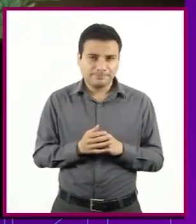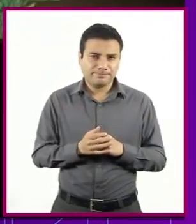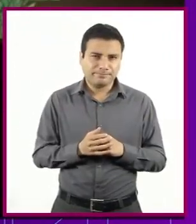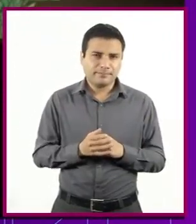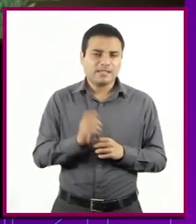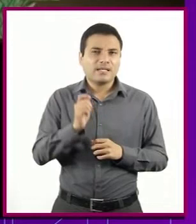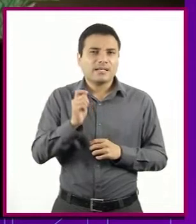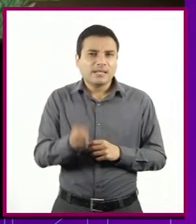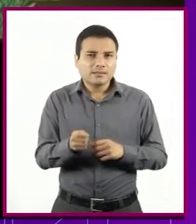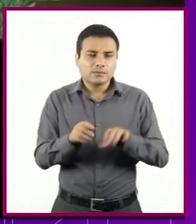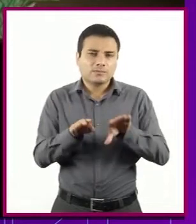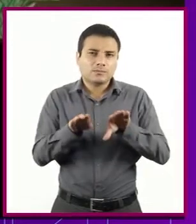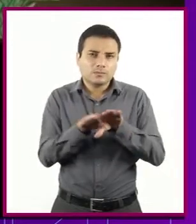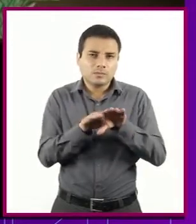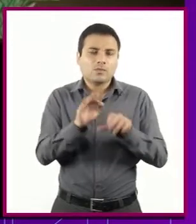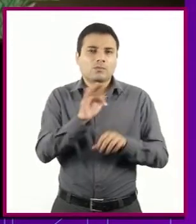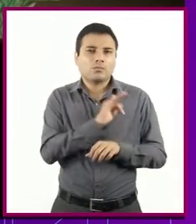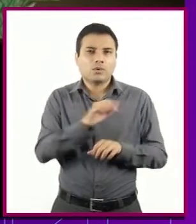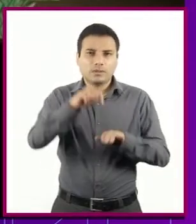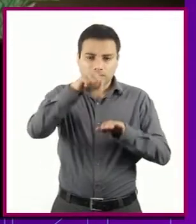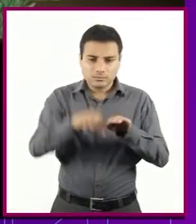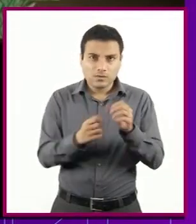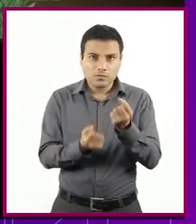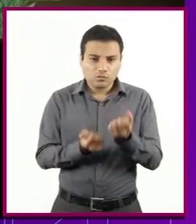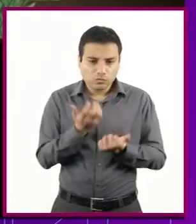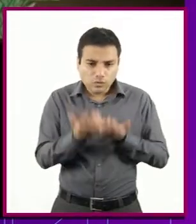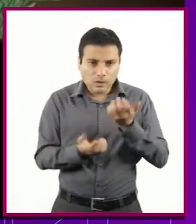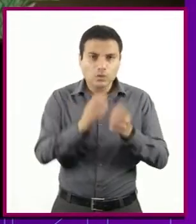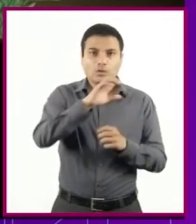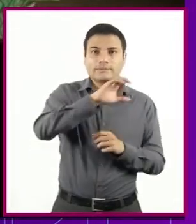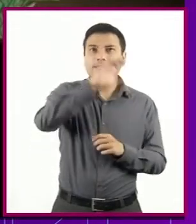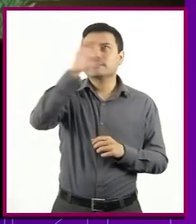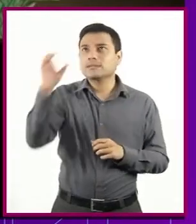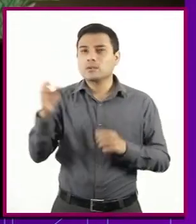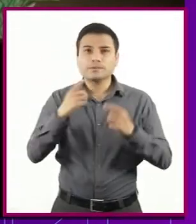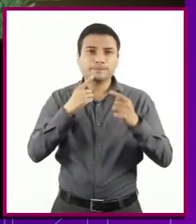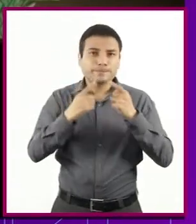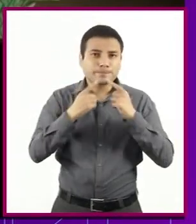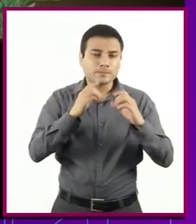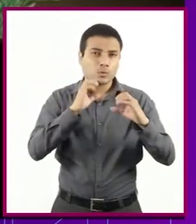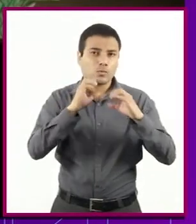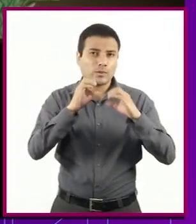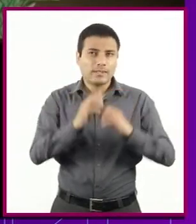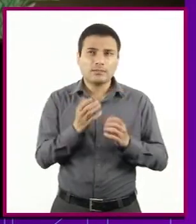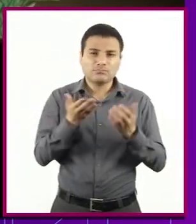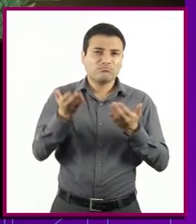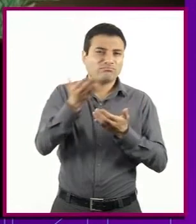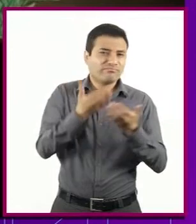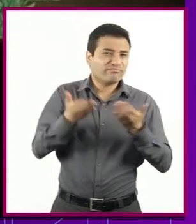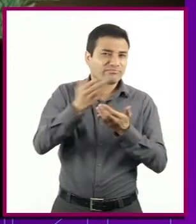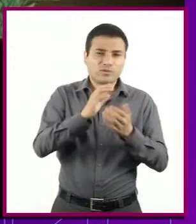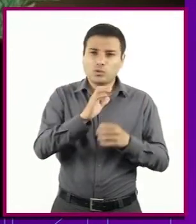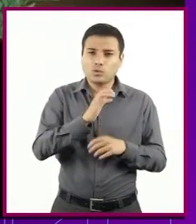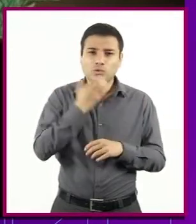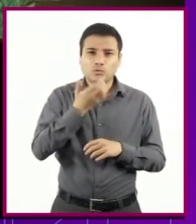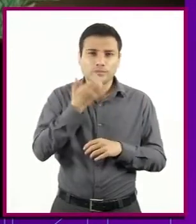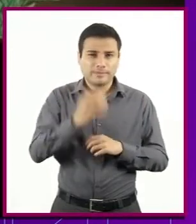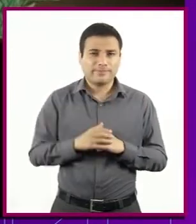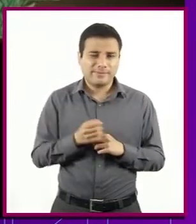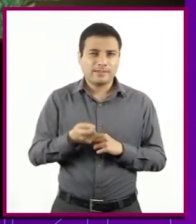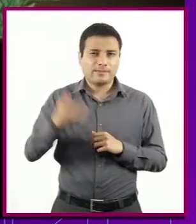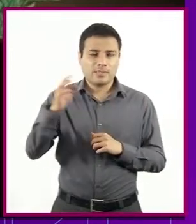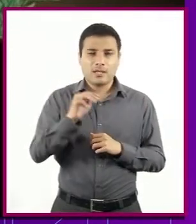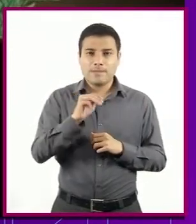Es así que las fuerzas del inframundo subirán y las del cielo descenderán en un flujo eterno que es el Malinali,